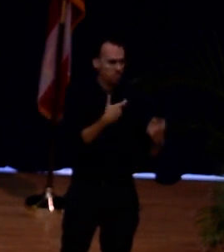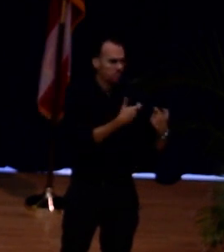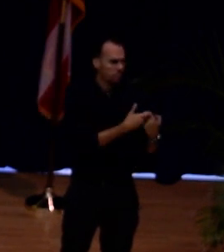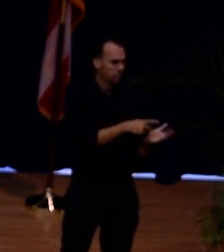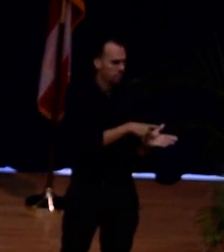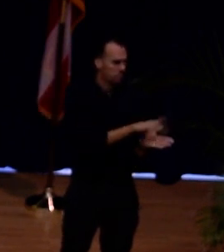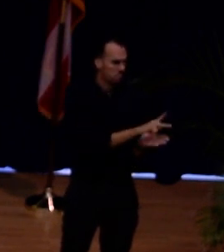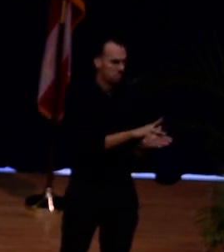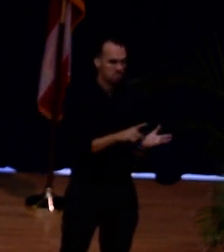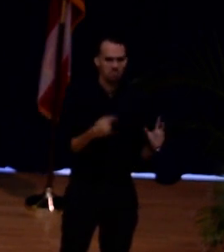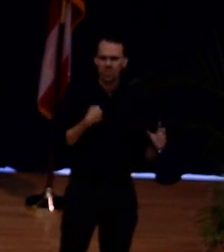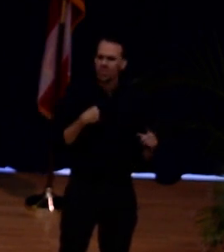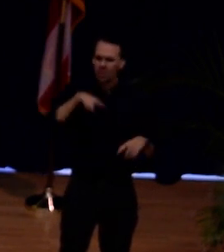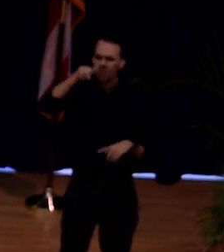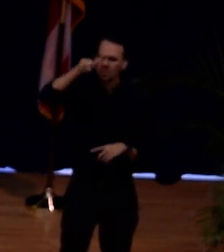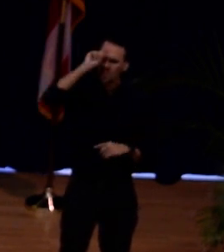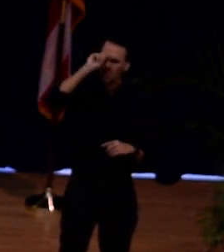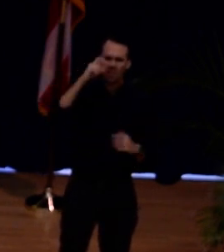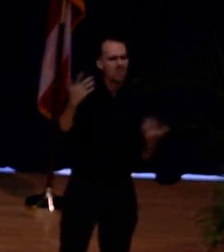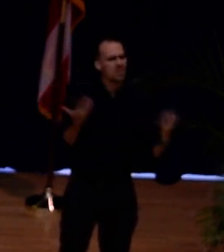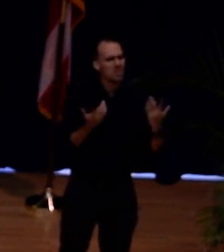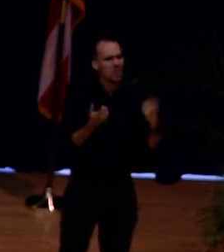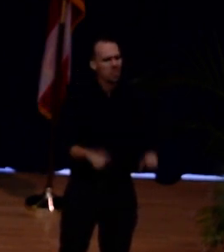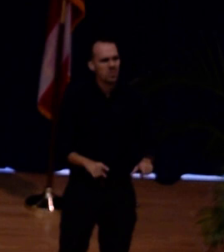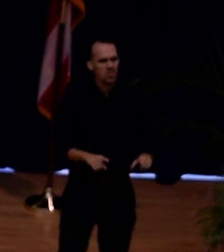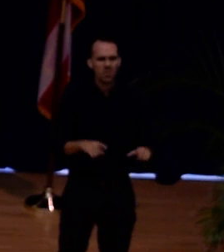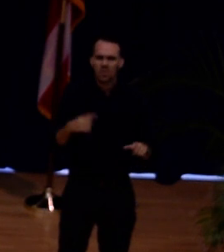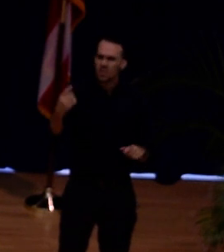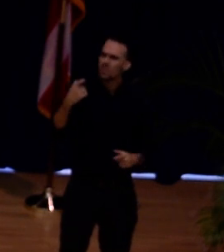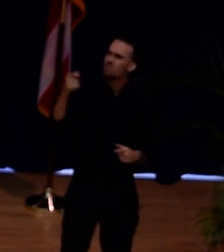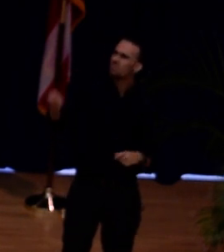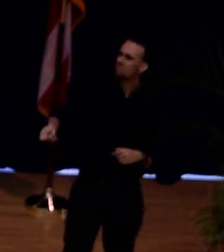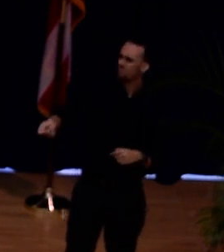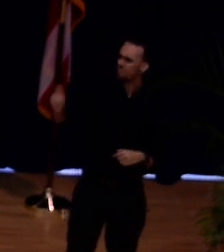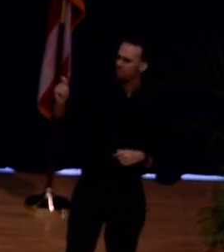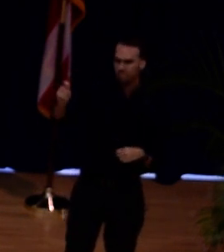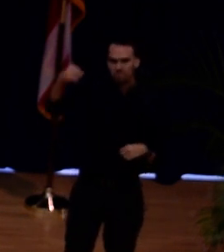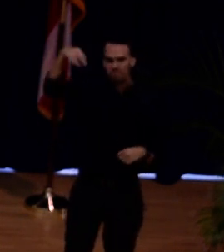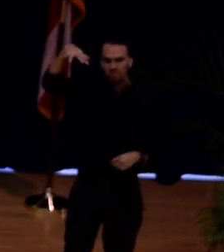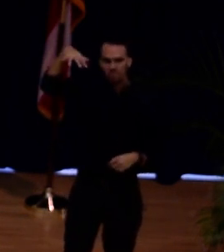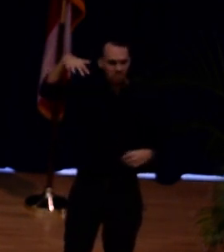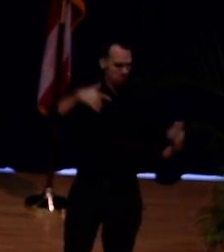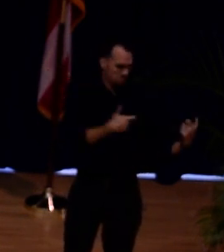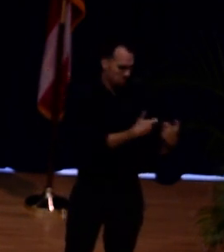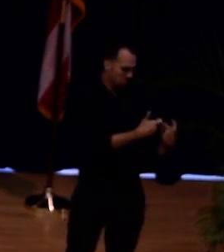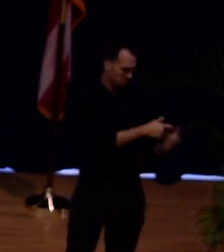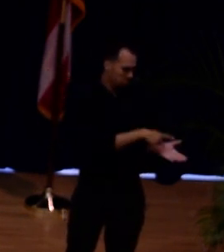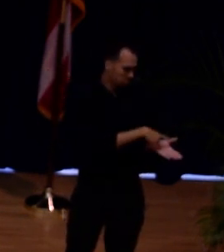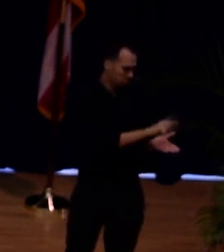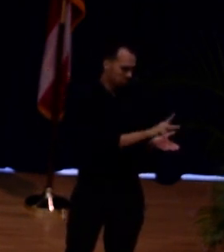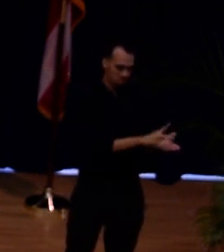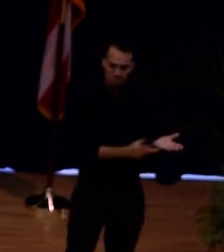y no cuestionaba todo lo que estaba pasando desde que prendía la luz y me llegaba la factura, ¿verdad? Así que hablamos de no solo